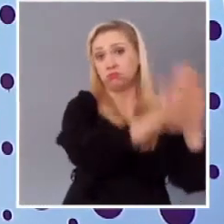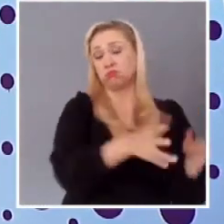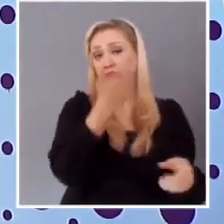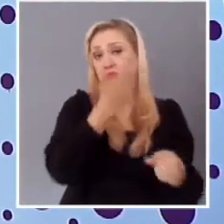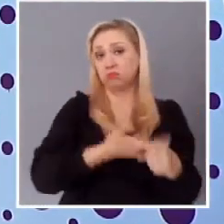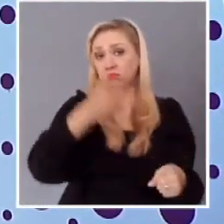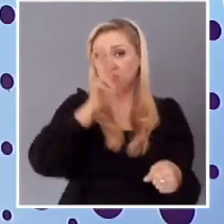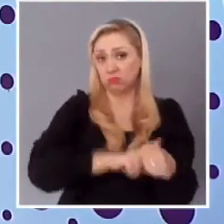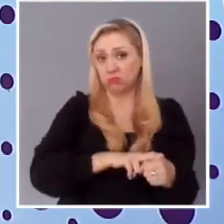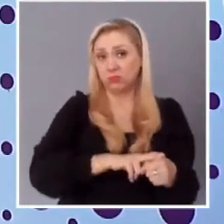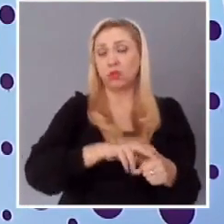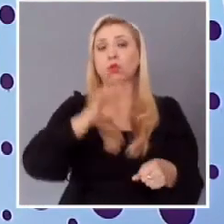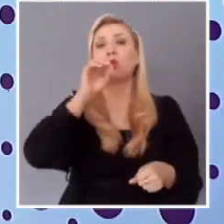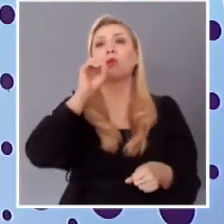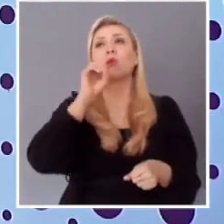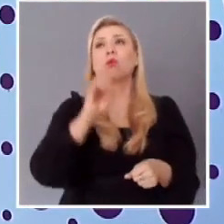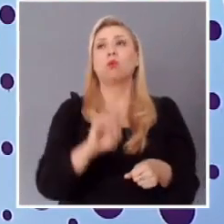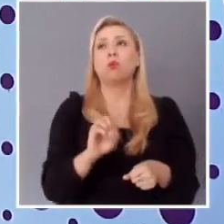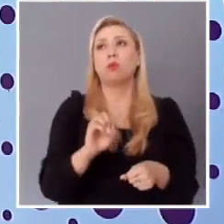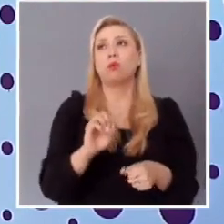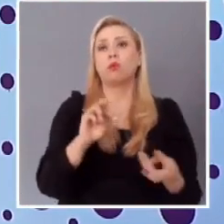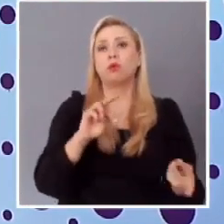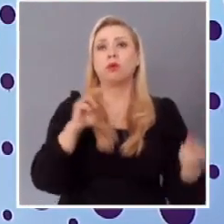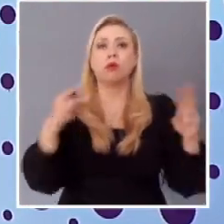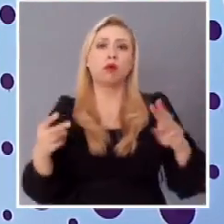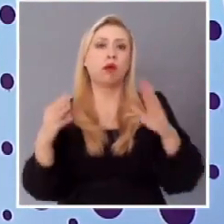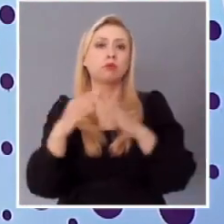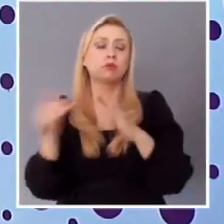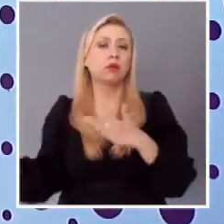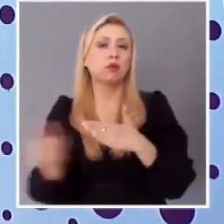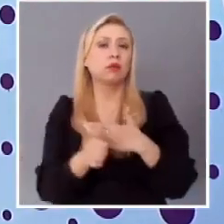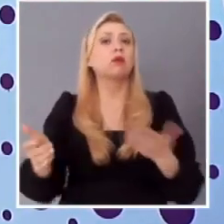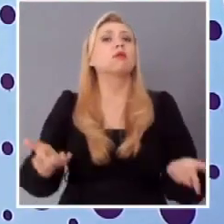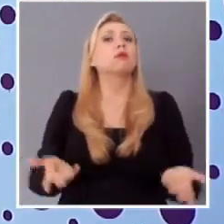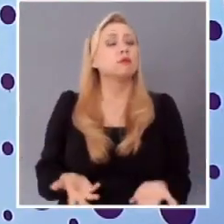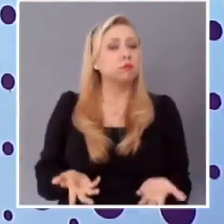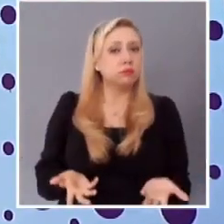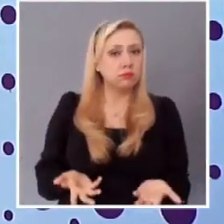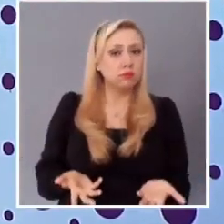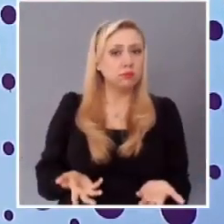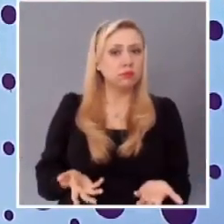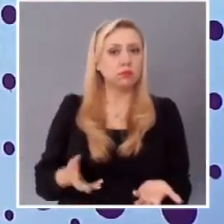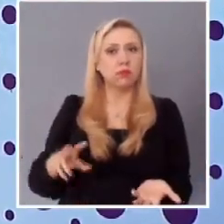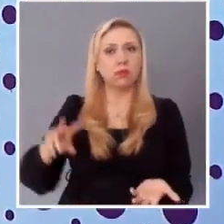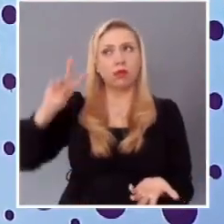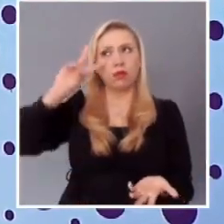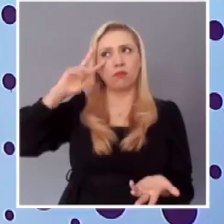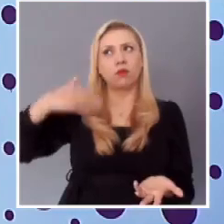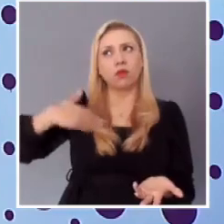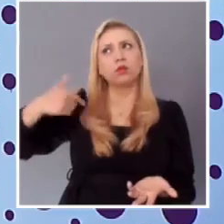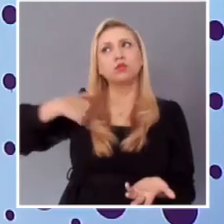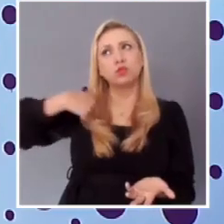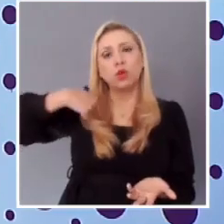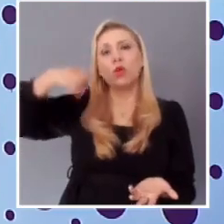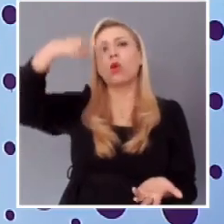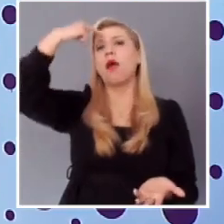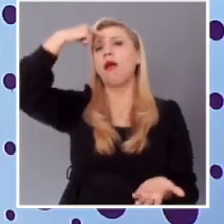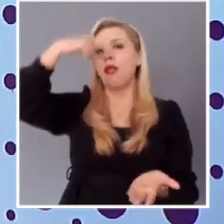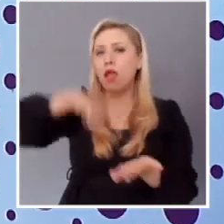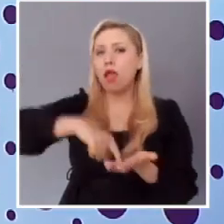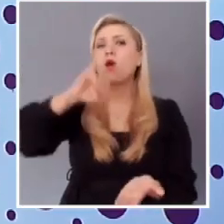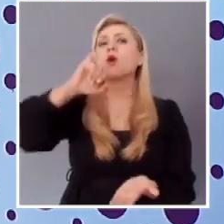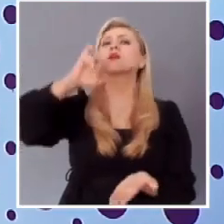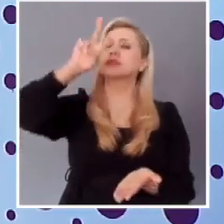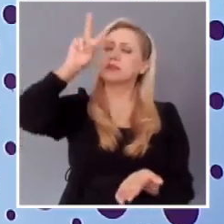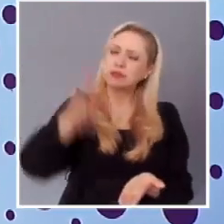las instituciones psiquiátricas. Sí, yo creo que, y diría, no solo lo creo, hay muchas evidencias que es necesario tener en